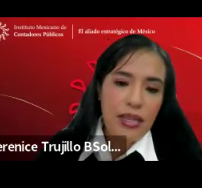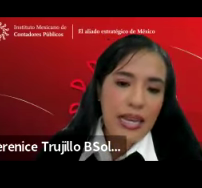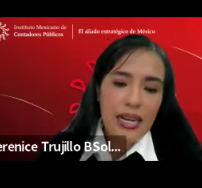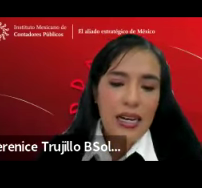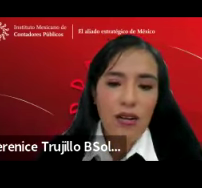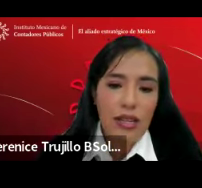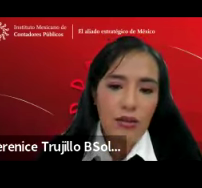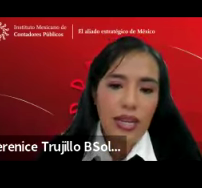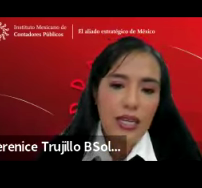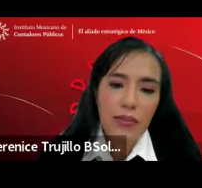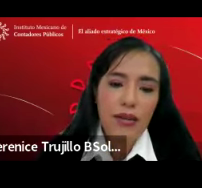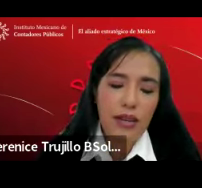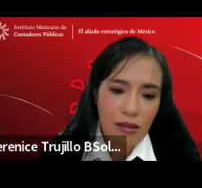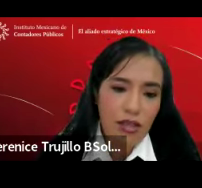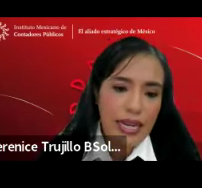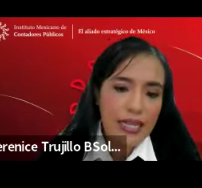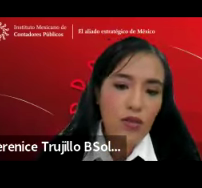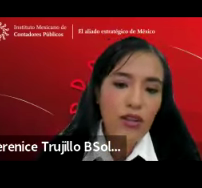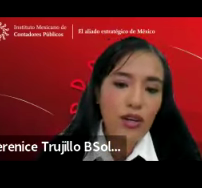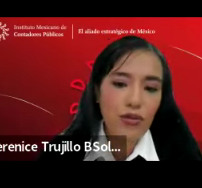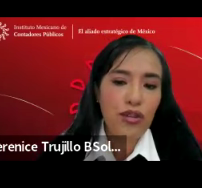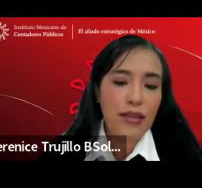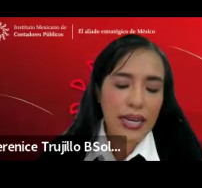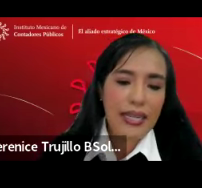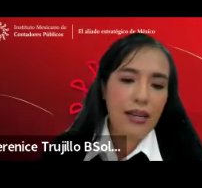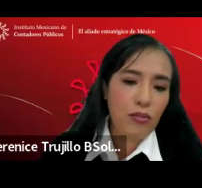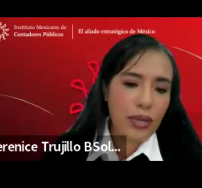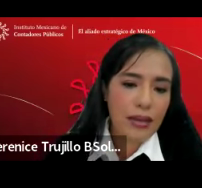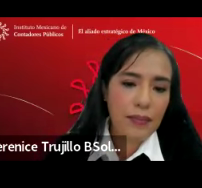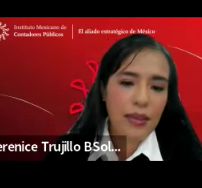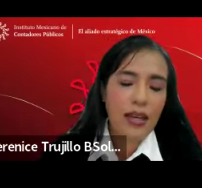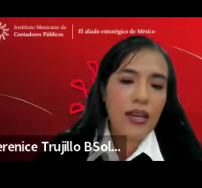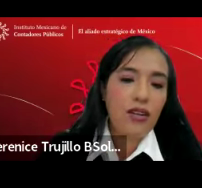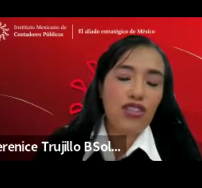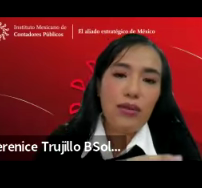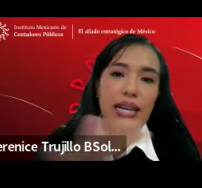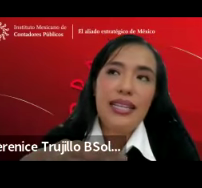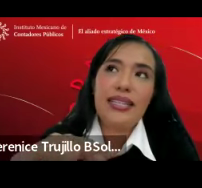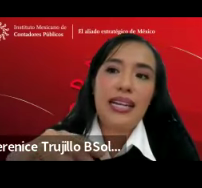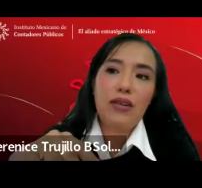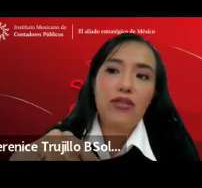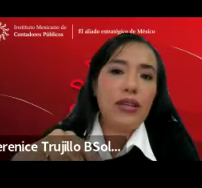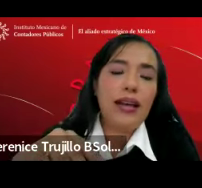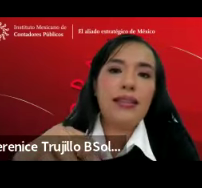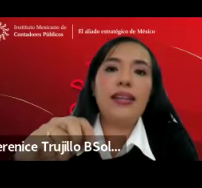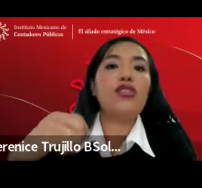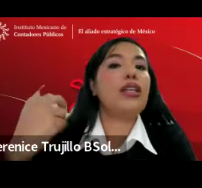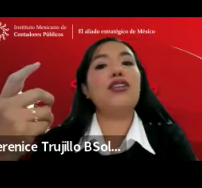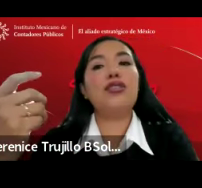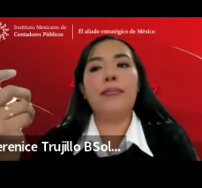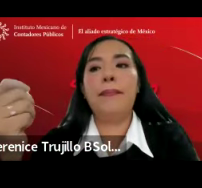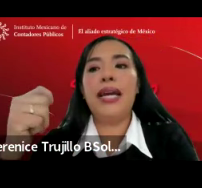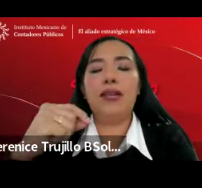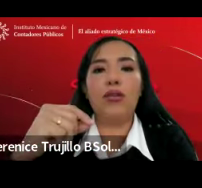en papel o digital, lo que tú quieras, pero que lo tengas cuando la autoridad venga y te lo pida. No se vale decirle a la autoridad, sí